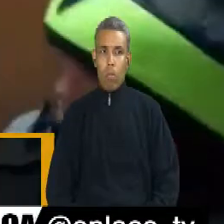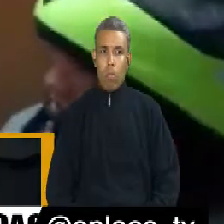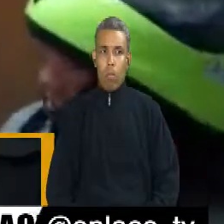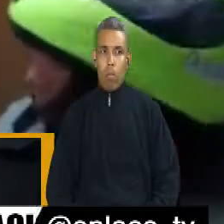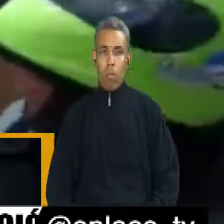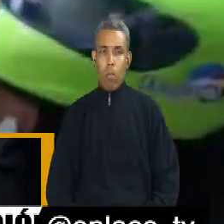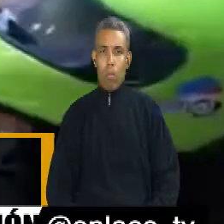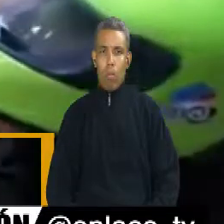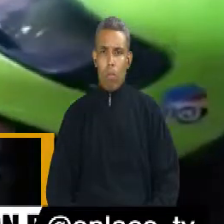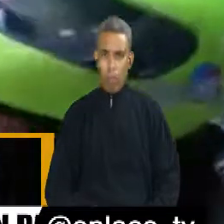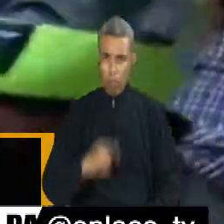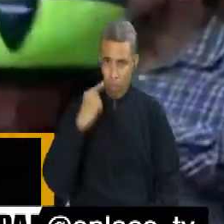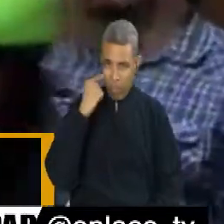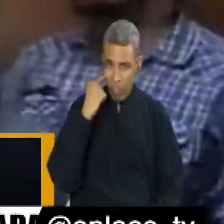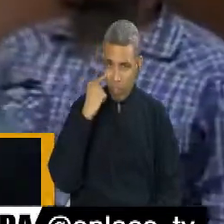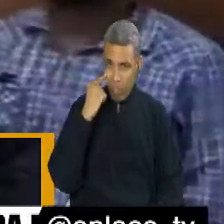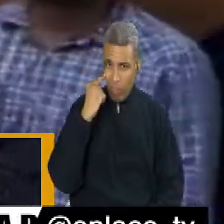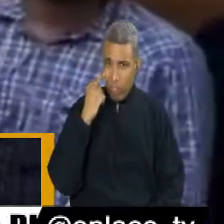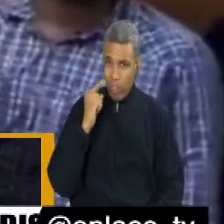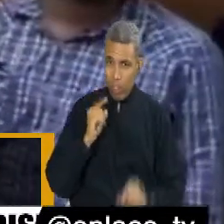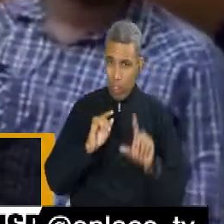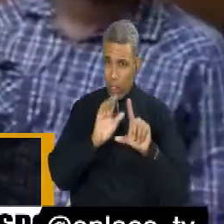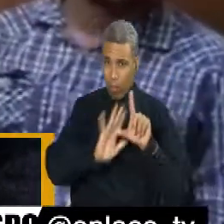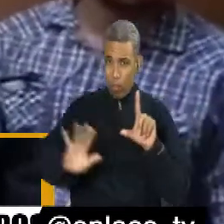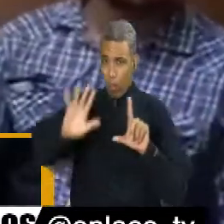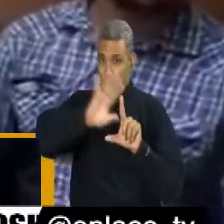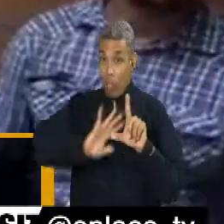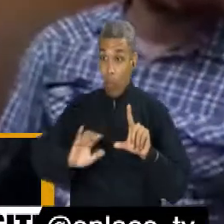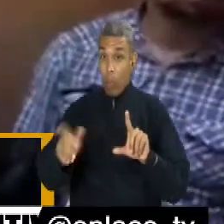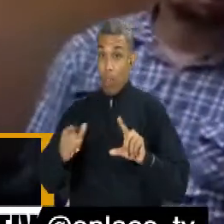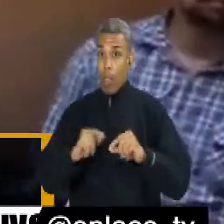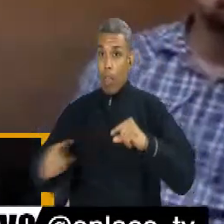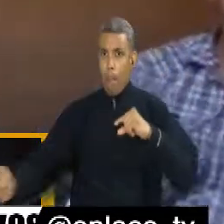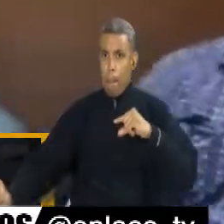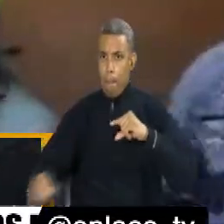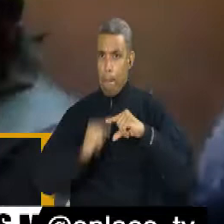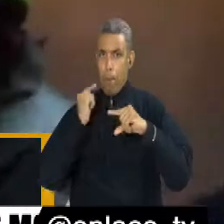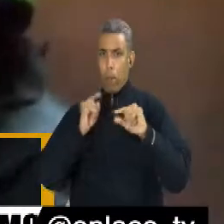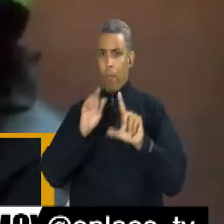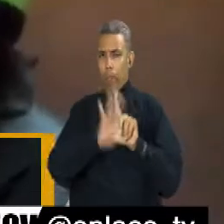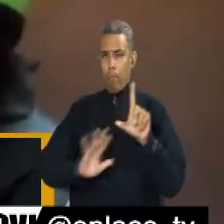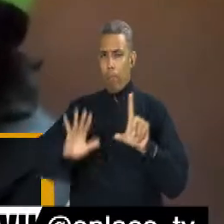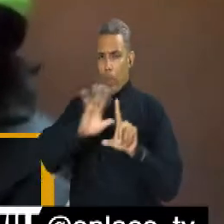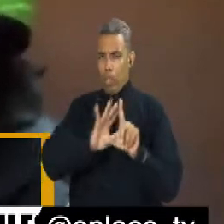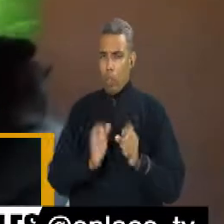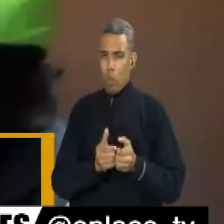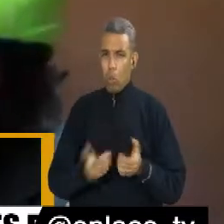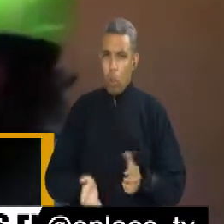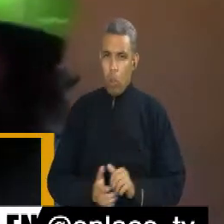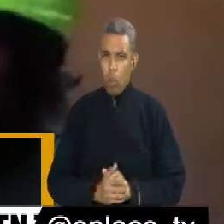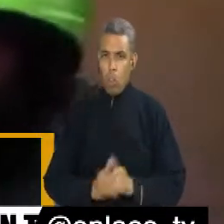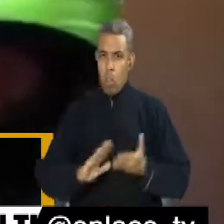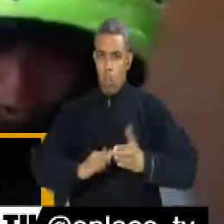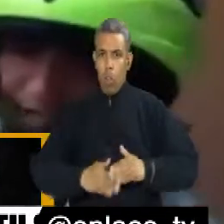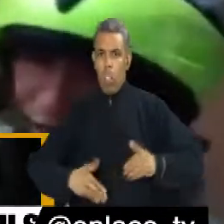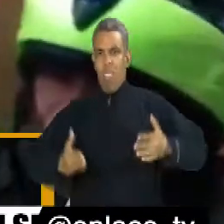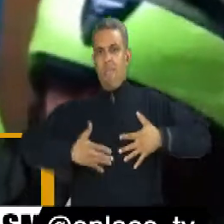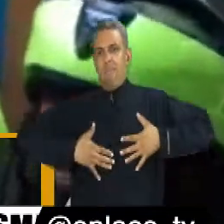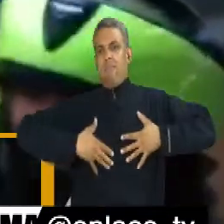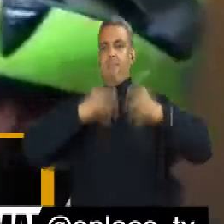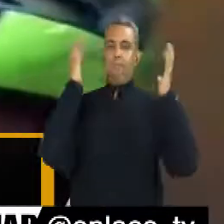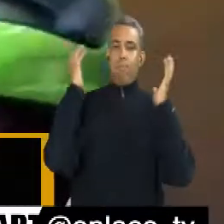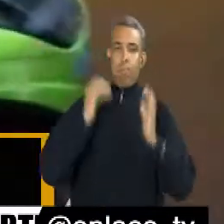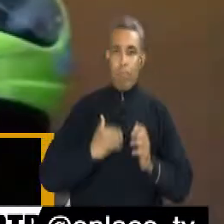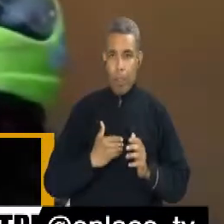En el registro de video que fue recibido por la redacción de Enlace Noticias, se ve cómo los ánimos de la comunidad se alteran ante